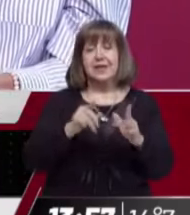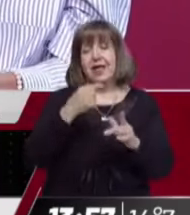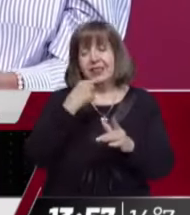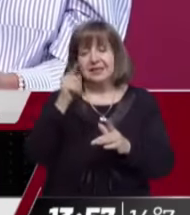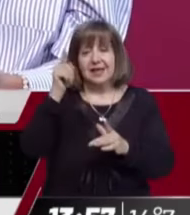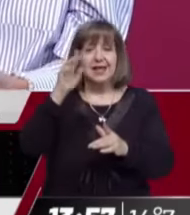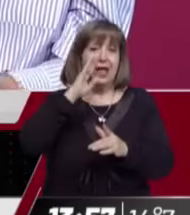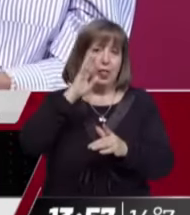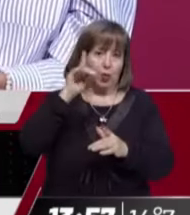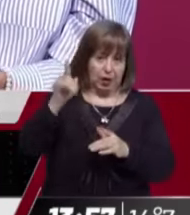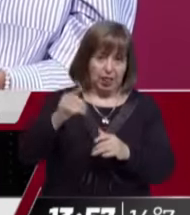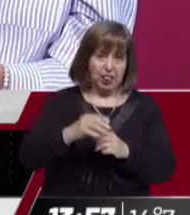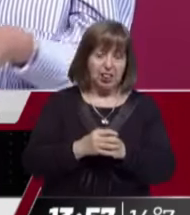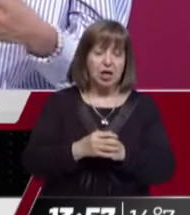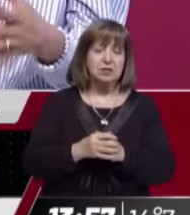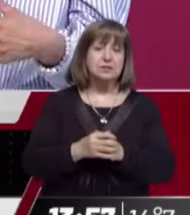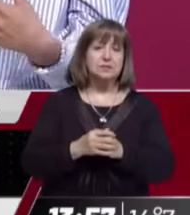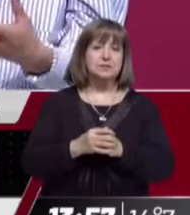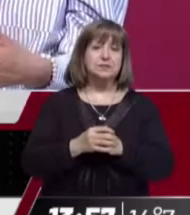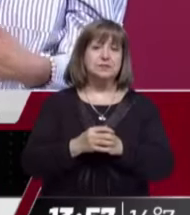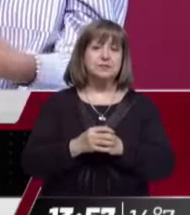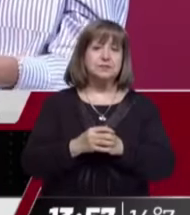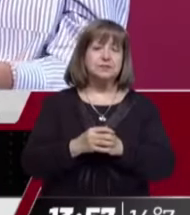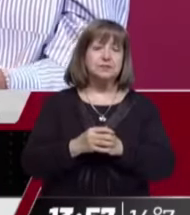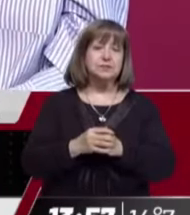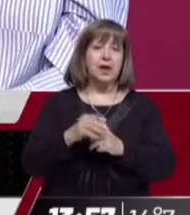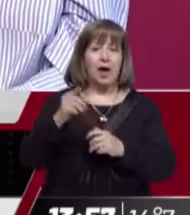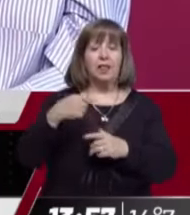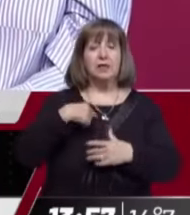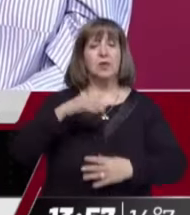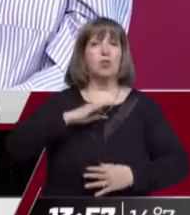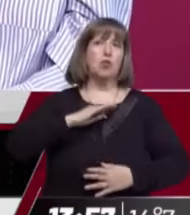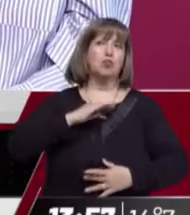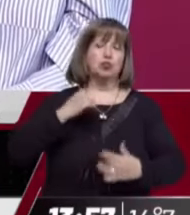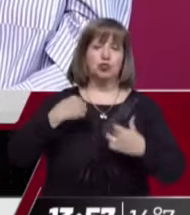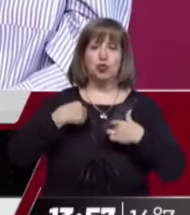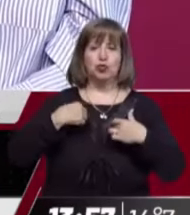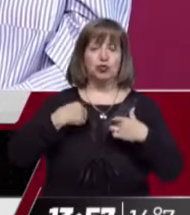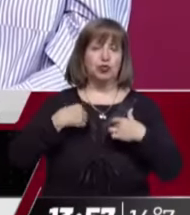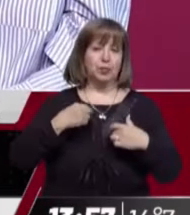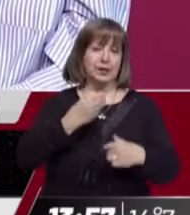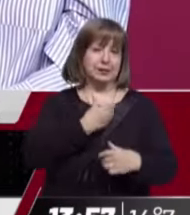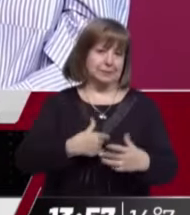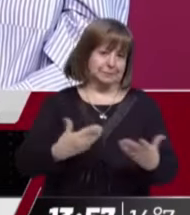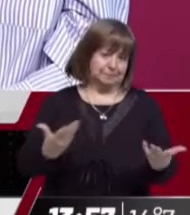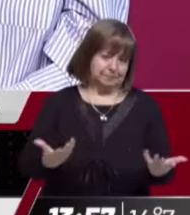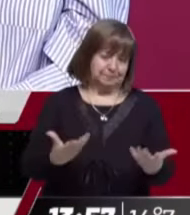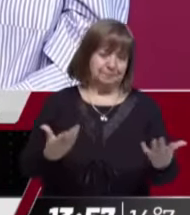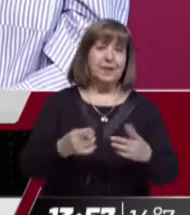en Venezuela y los resultados y la autoproclamación. Gracias, Adrián. Hasta mañana. Gran abrazo.